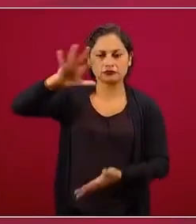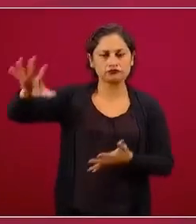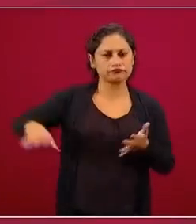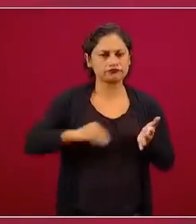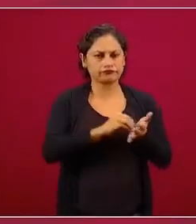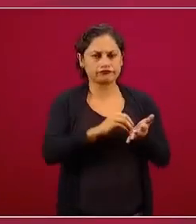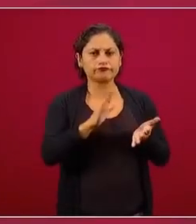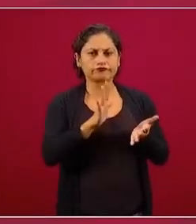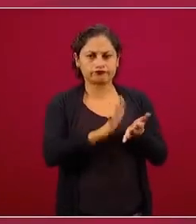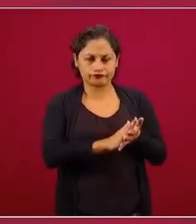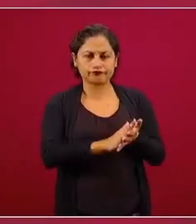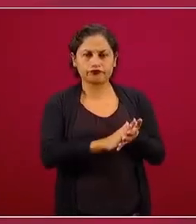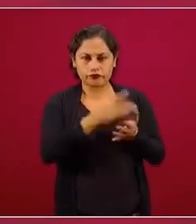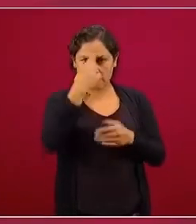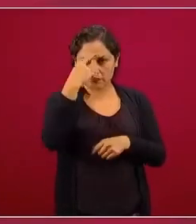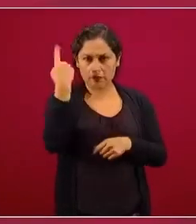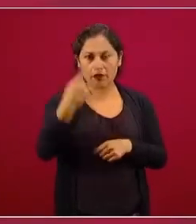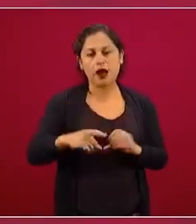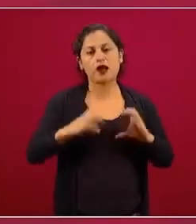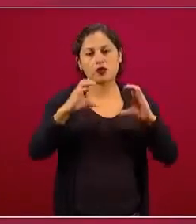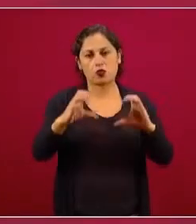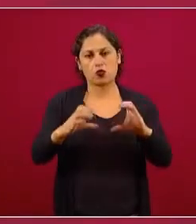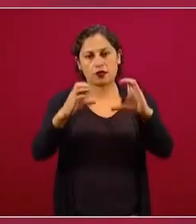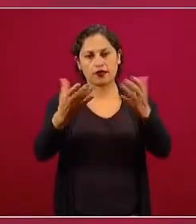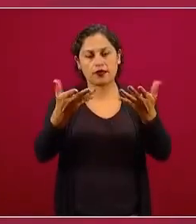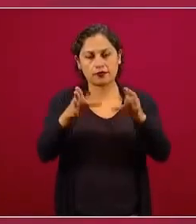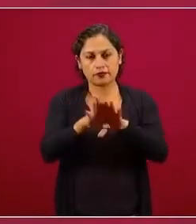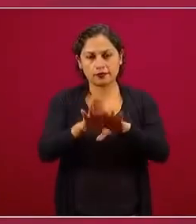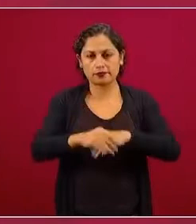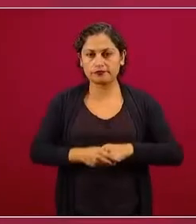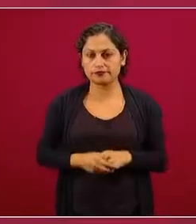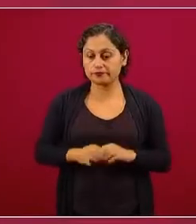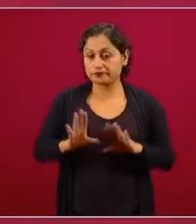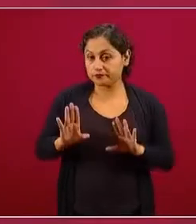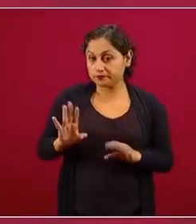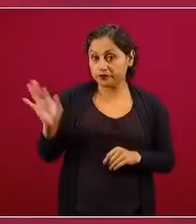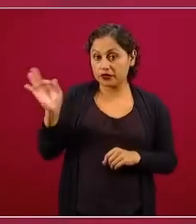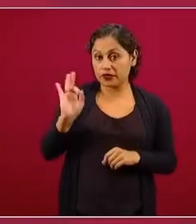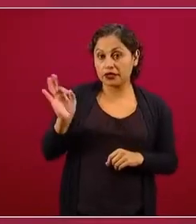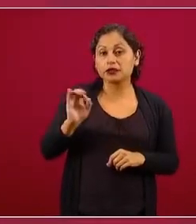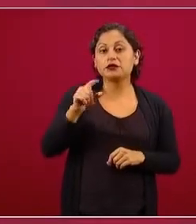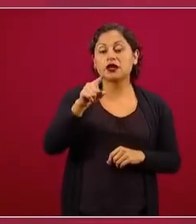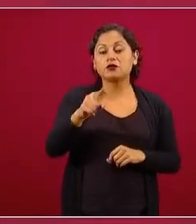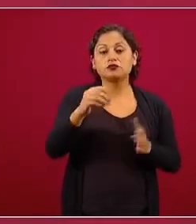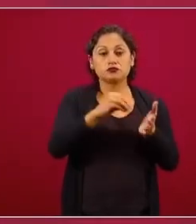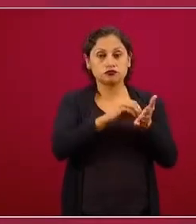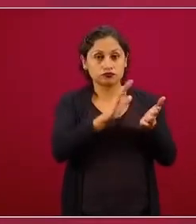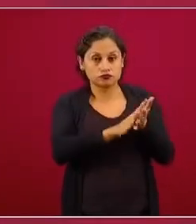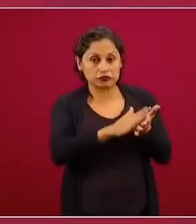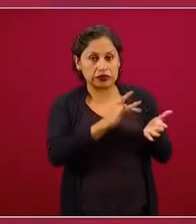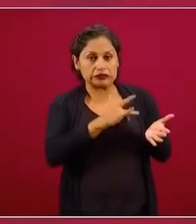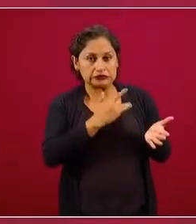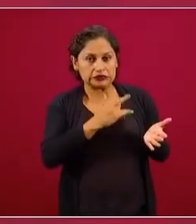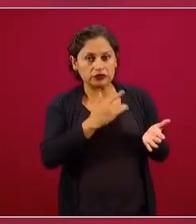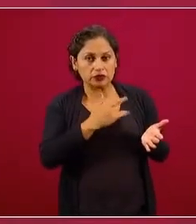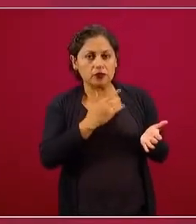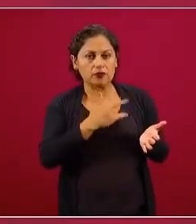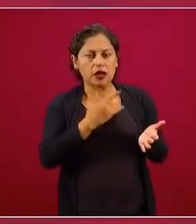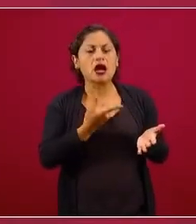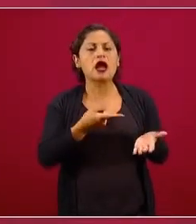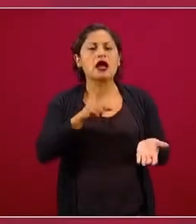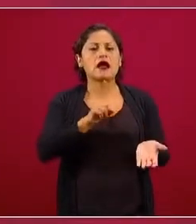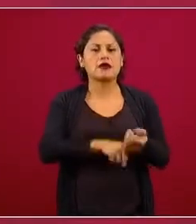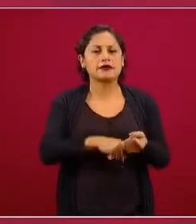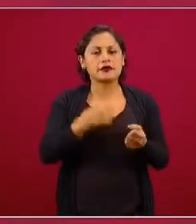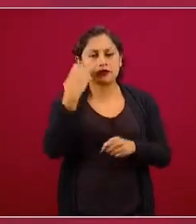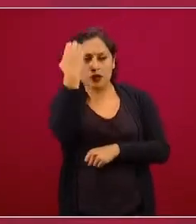definiciones operacionales. Más allá de que algunas aparezcan por esta mayor frecuencia en la definición operacional, en el estudio epidemiológico,